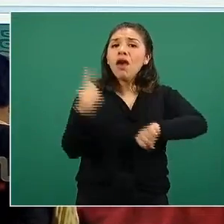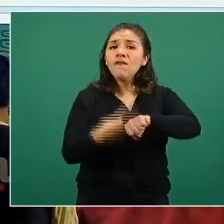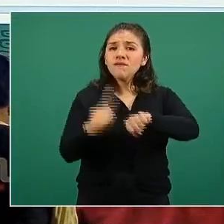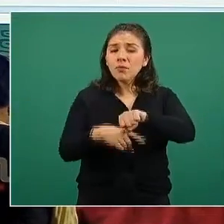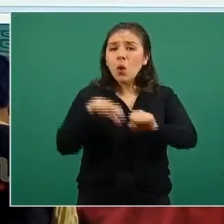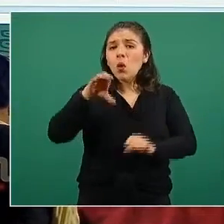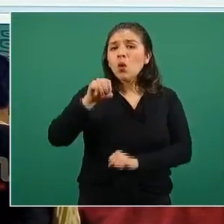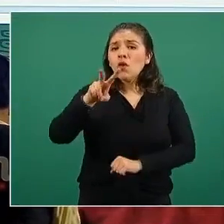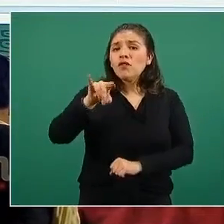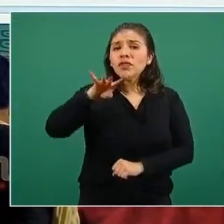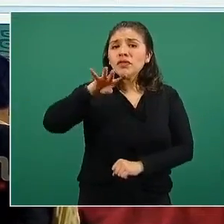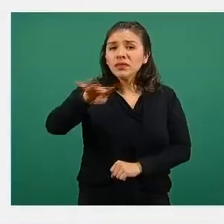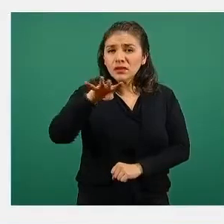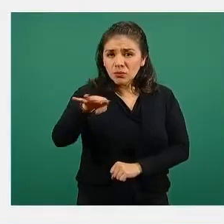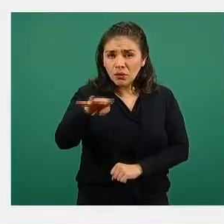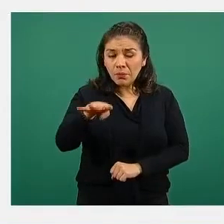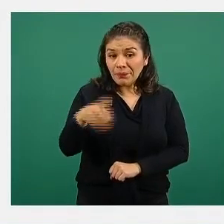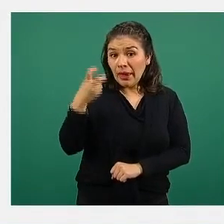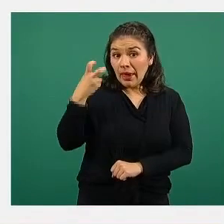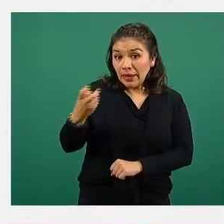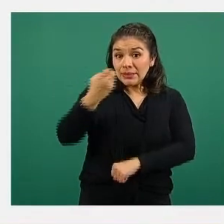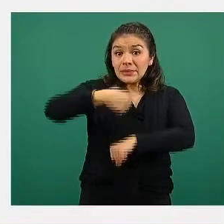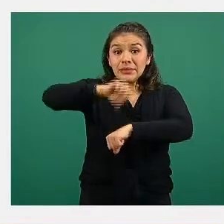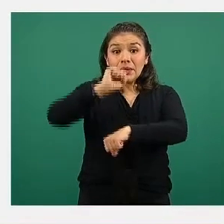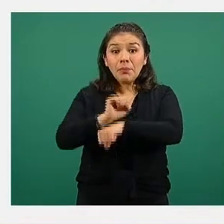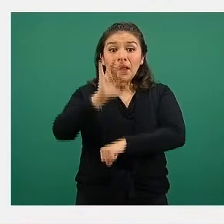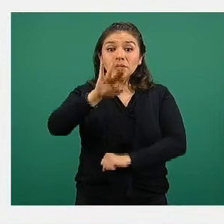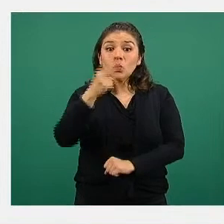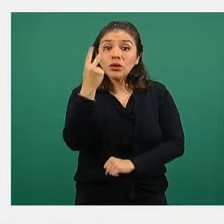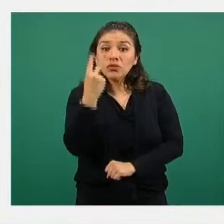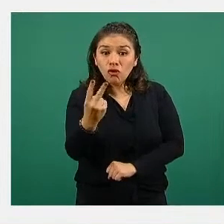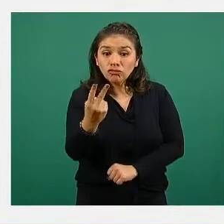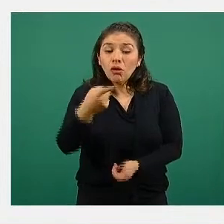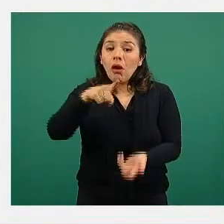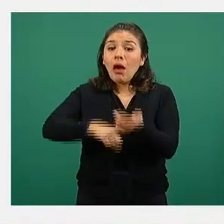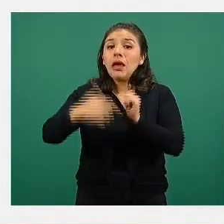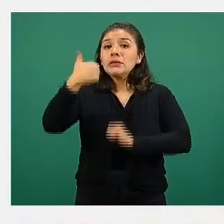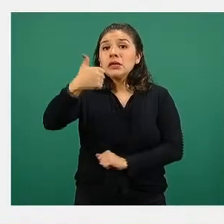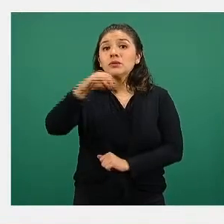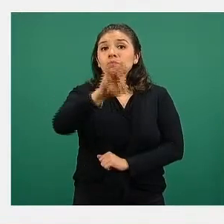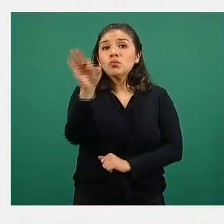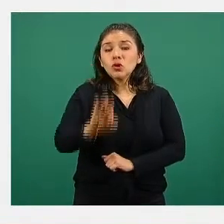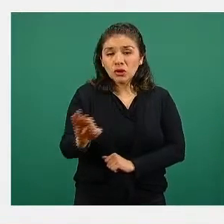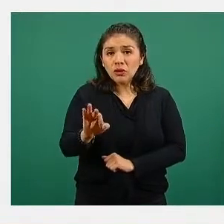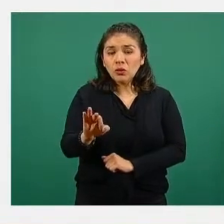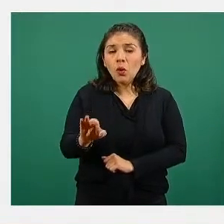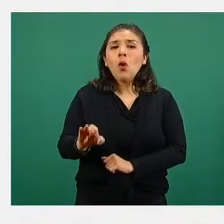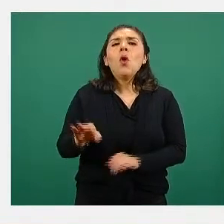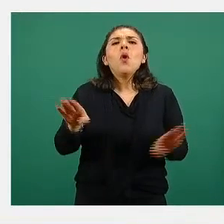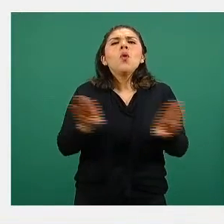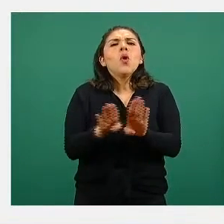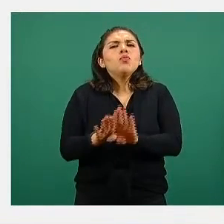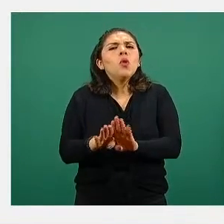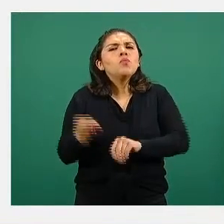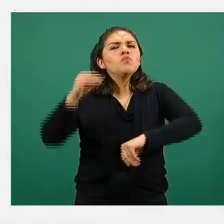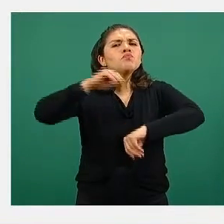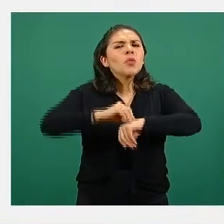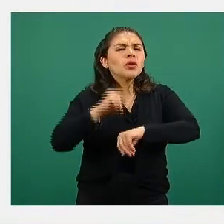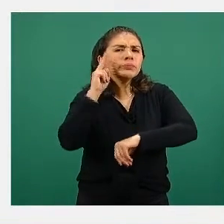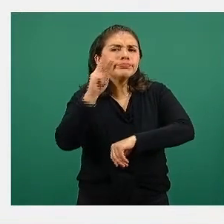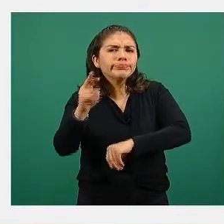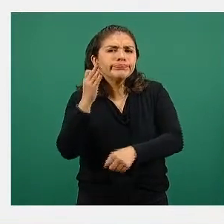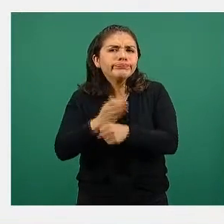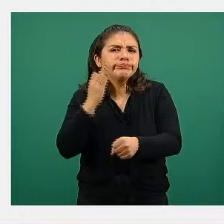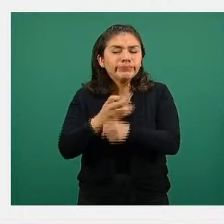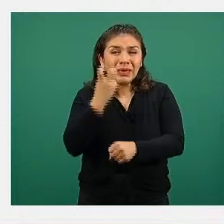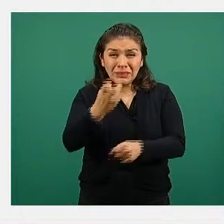para COVID-19. En el caso de la semana 52 representa el 6%, y en el comportamiento pues podemos ver cómo